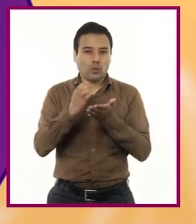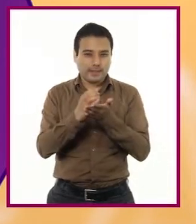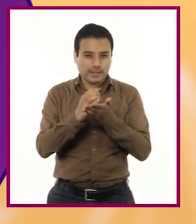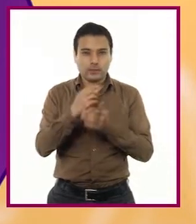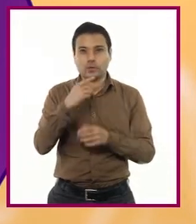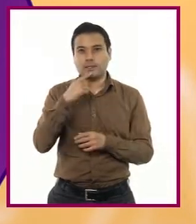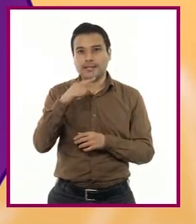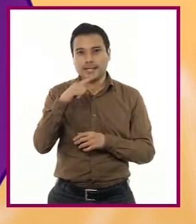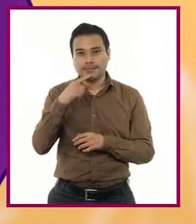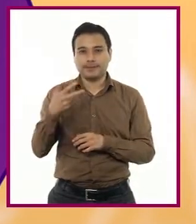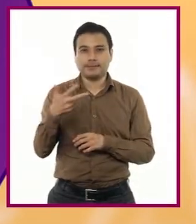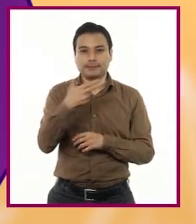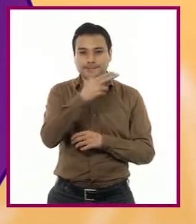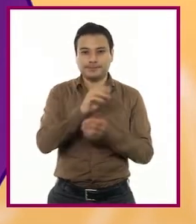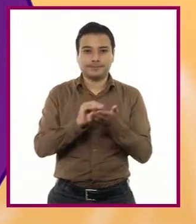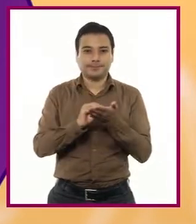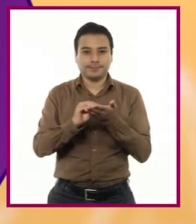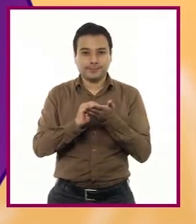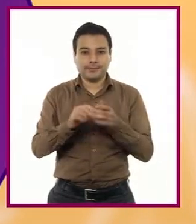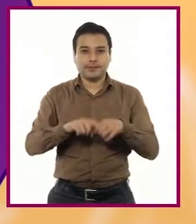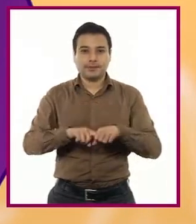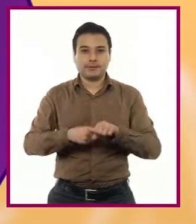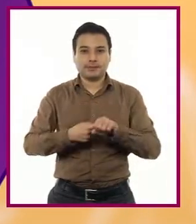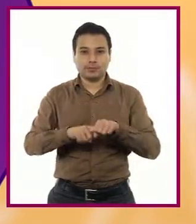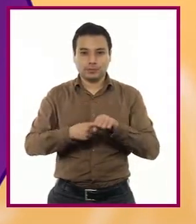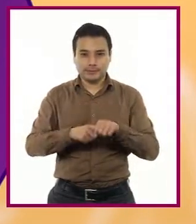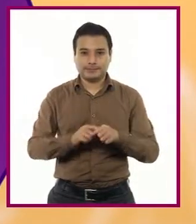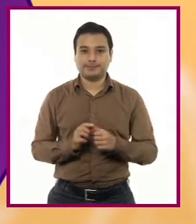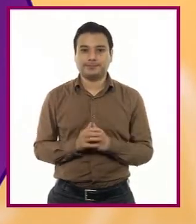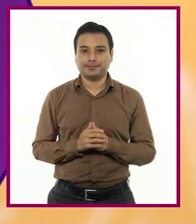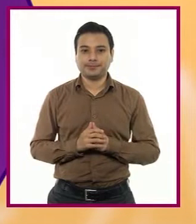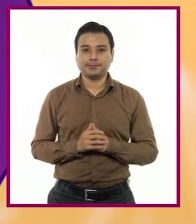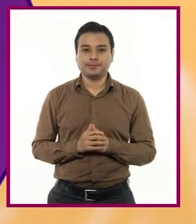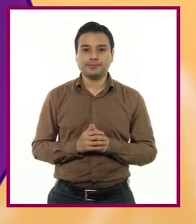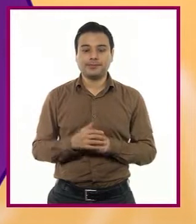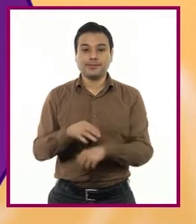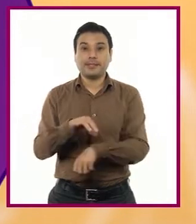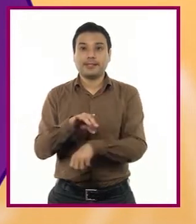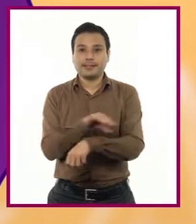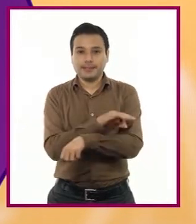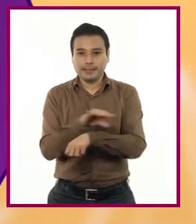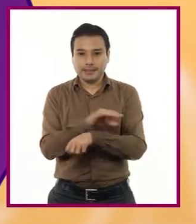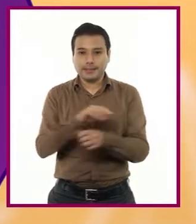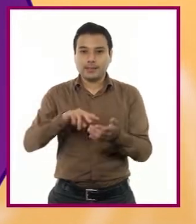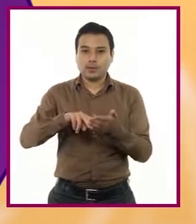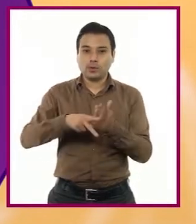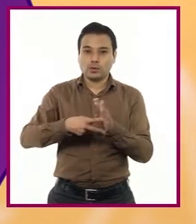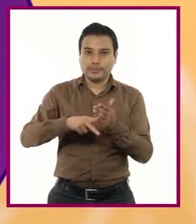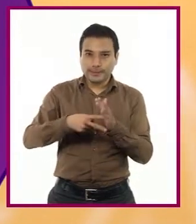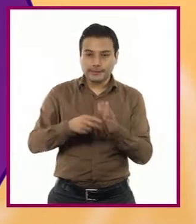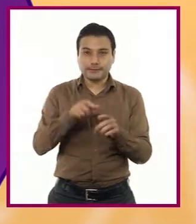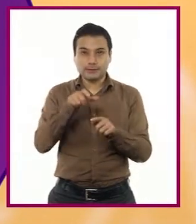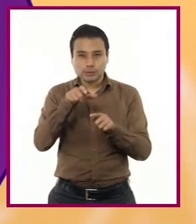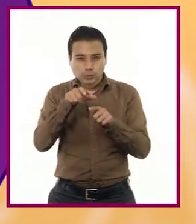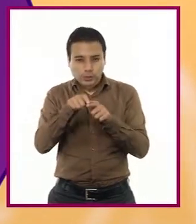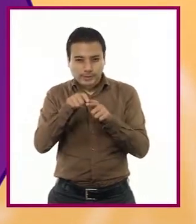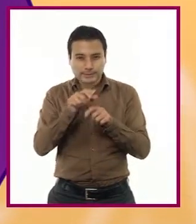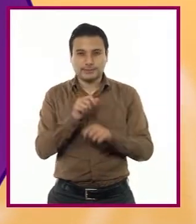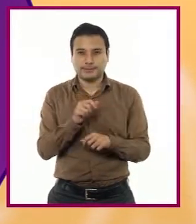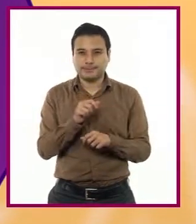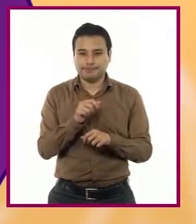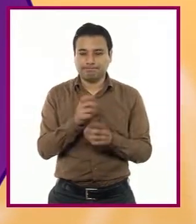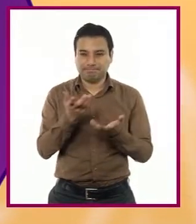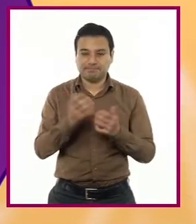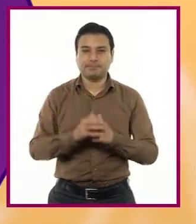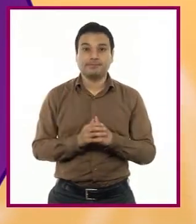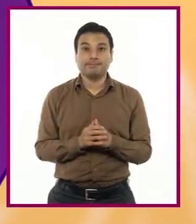una goma, sacapuntas, juego de geometría con regla, compás, escuadras y transportador. Si tienen